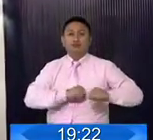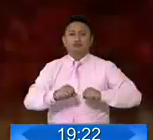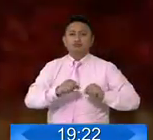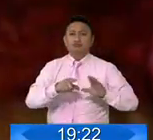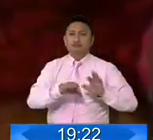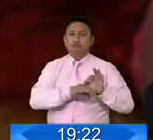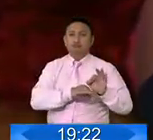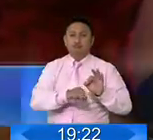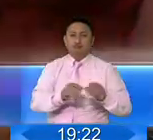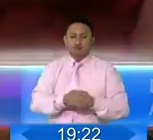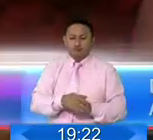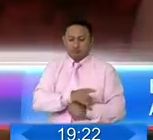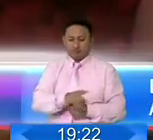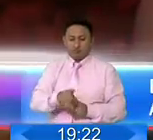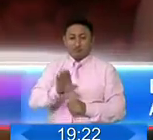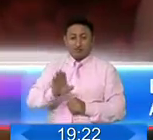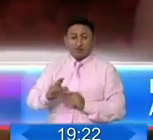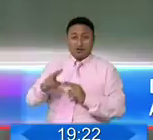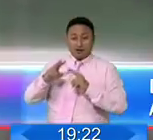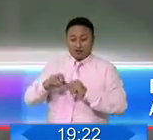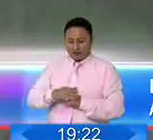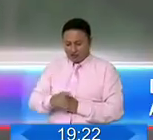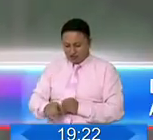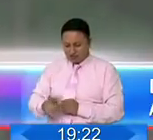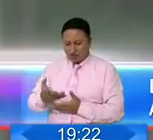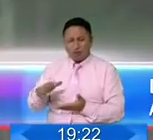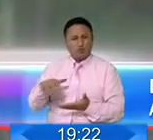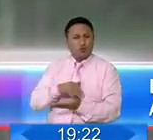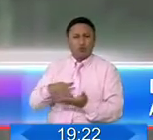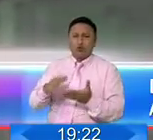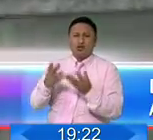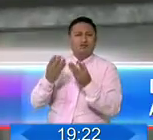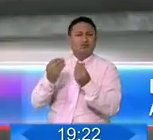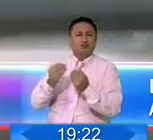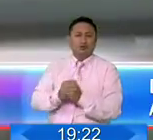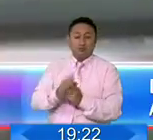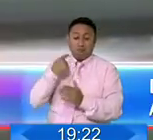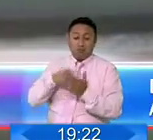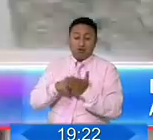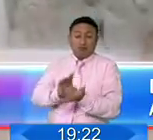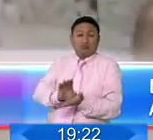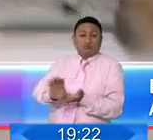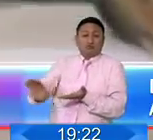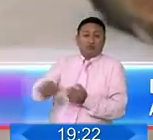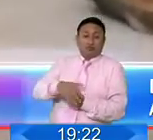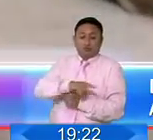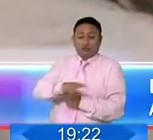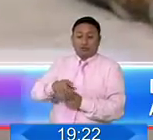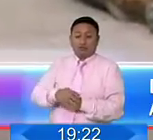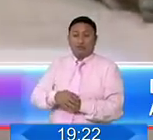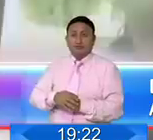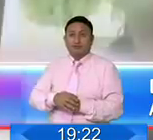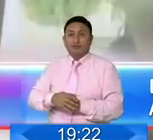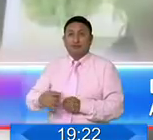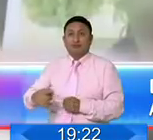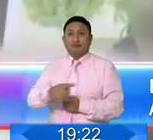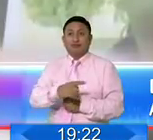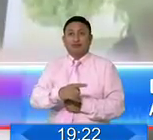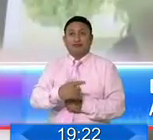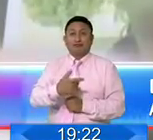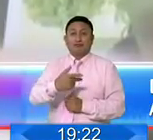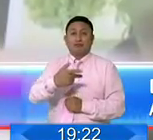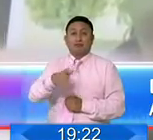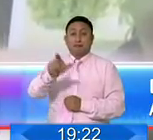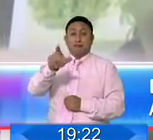claro supuestas inconsistencias en las investigaciones y su rotundo rechazo, por ejemplo, a la pericia realizada en la estructura de la personalidad